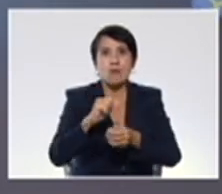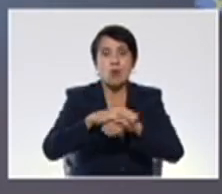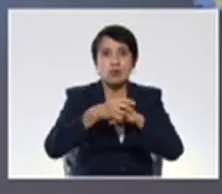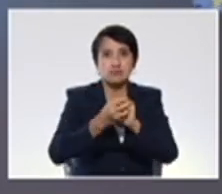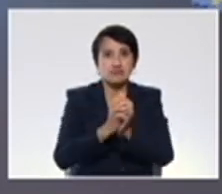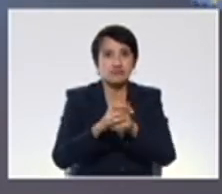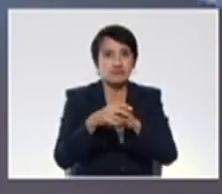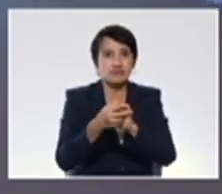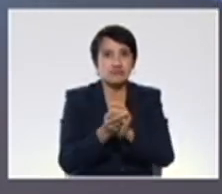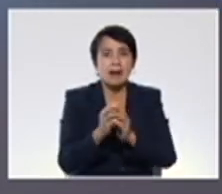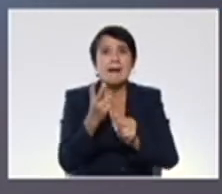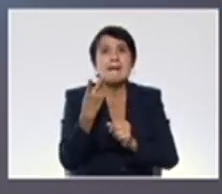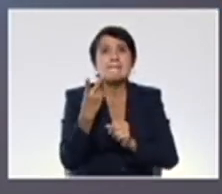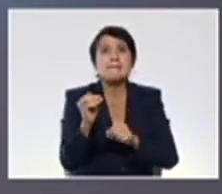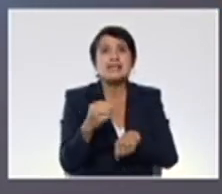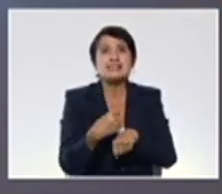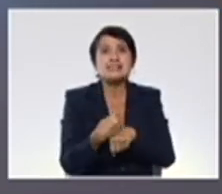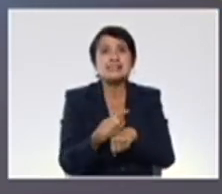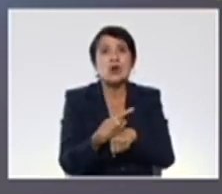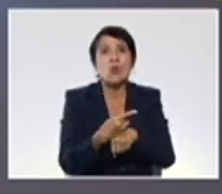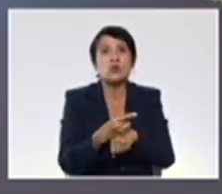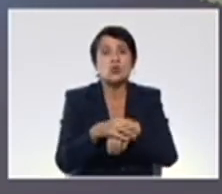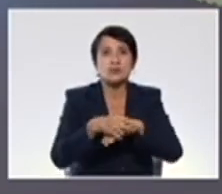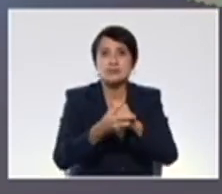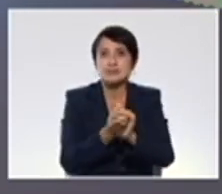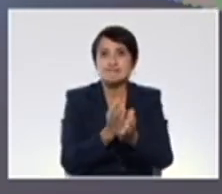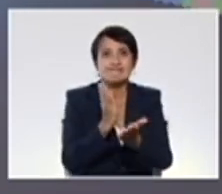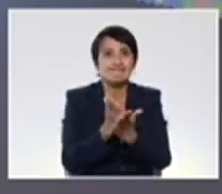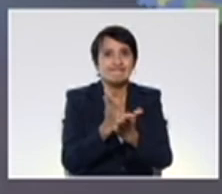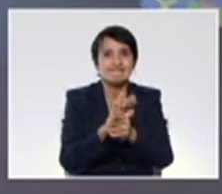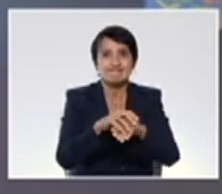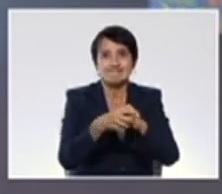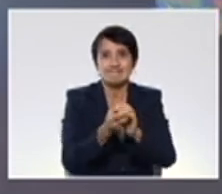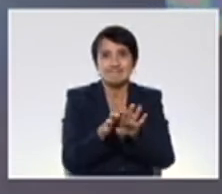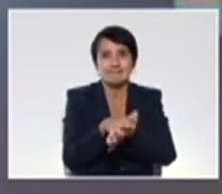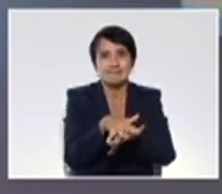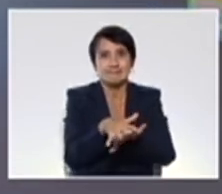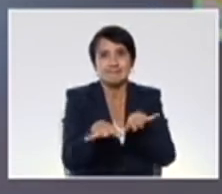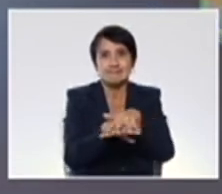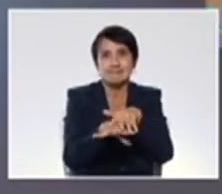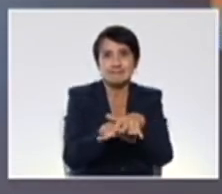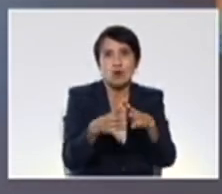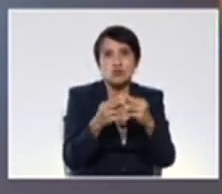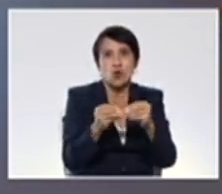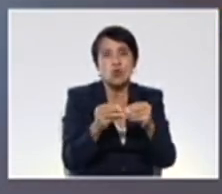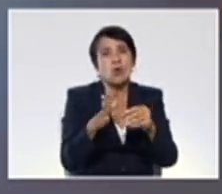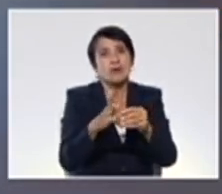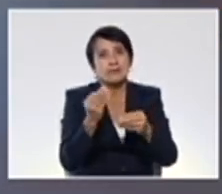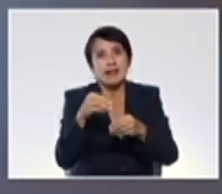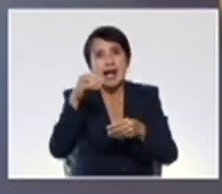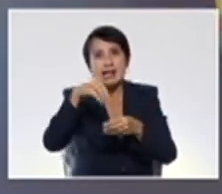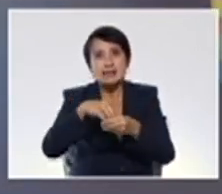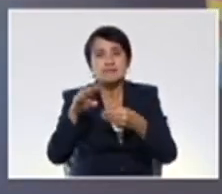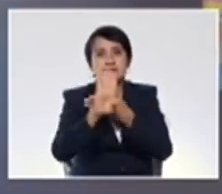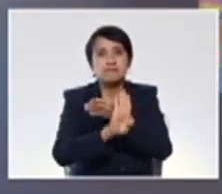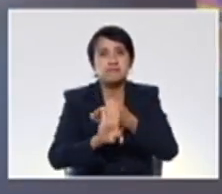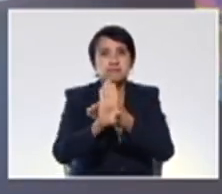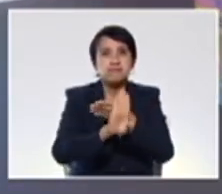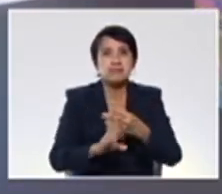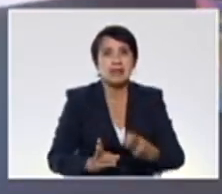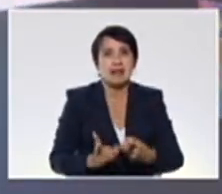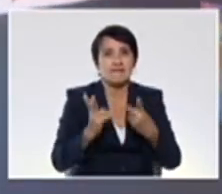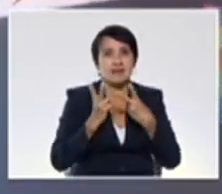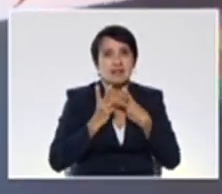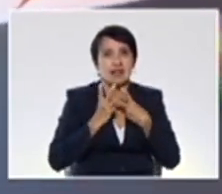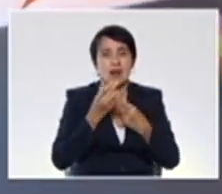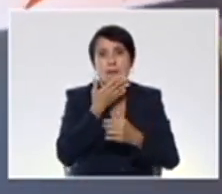jabón, aunque sea 20 segundos durante varias veces al día, para que ustedes puedan estar allí protegiendo esa vida maravillosa